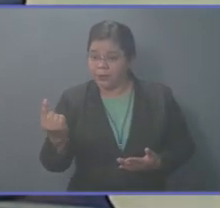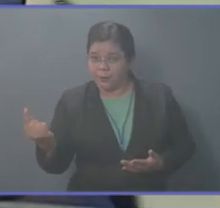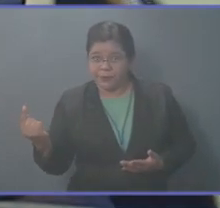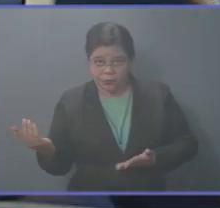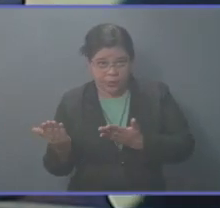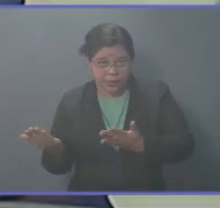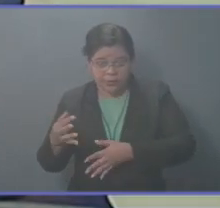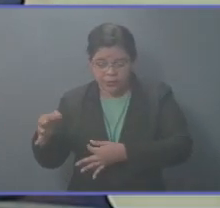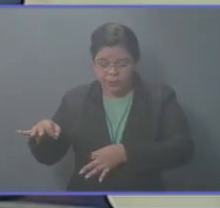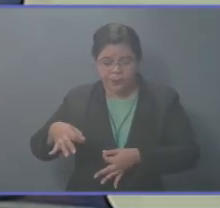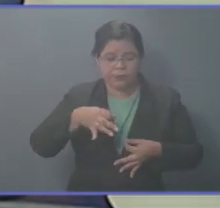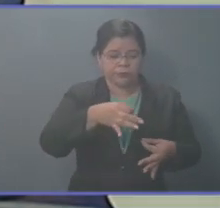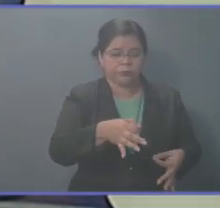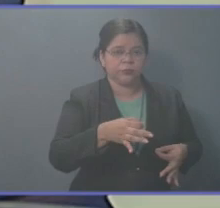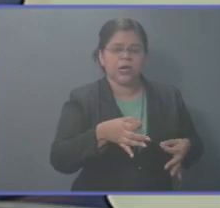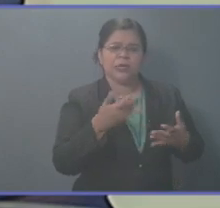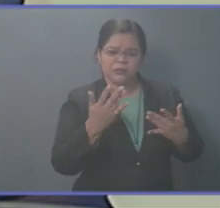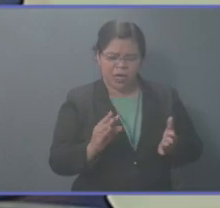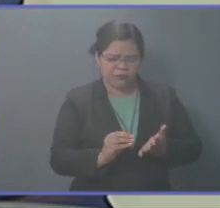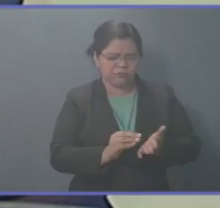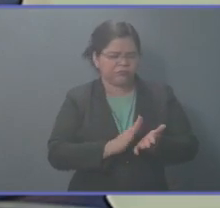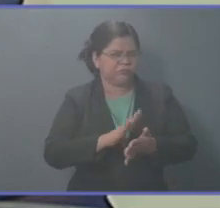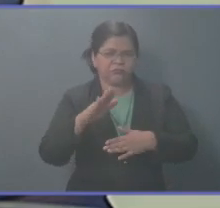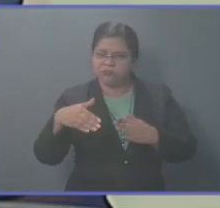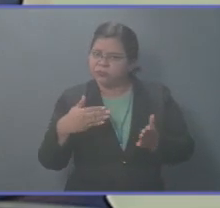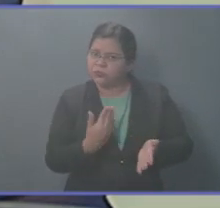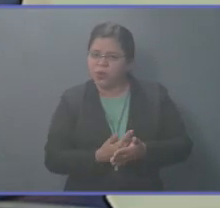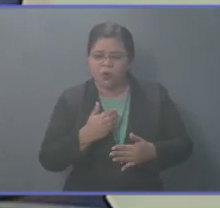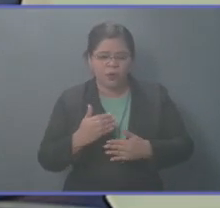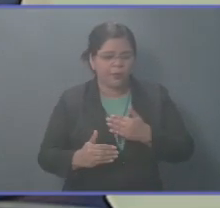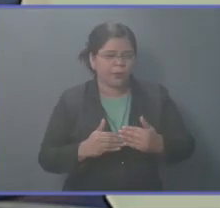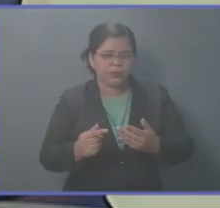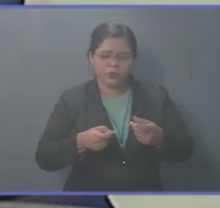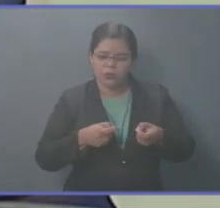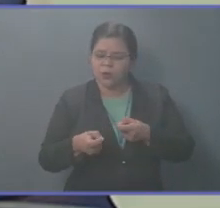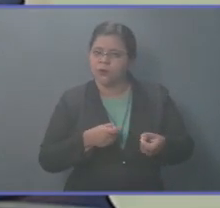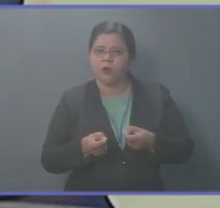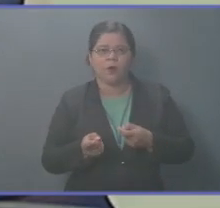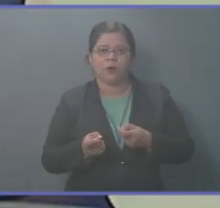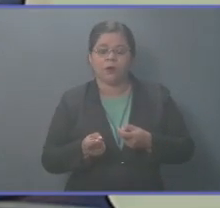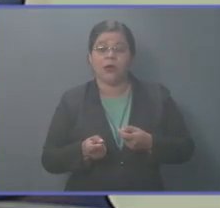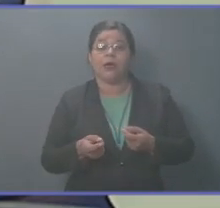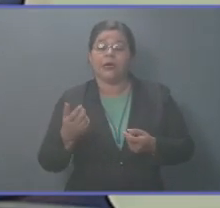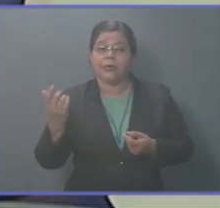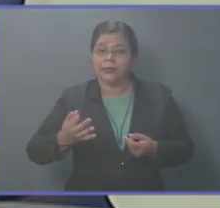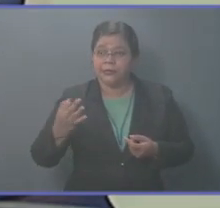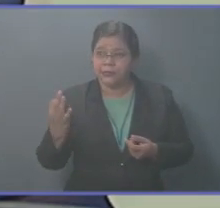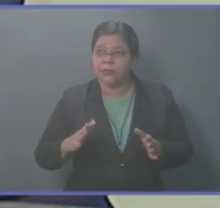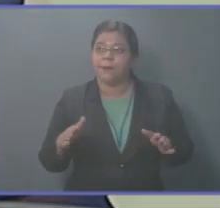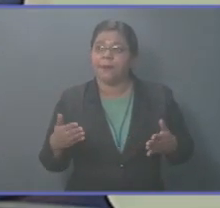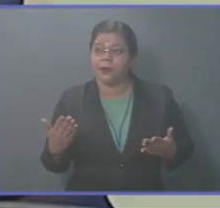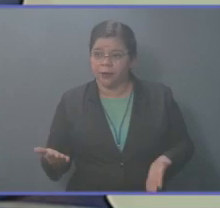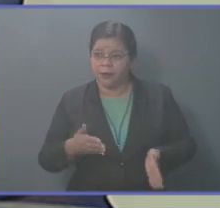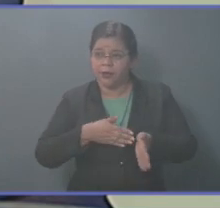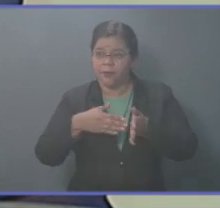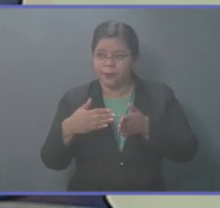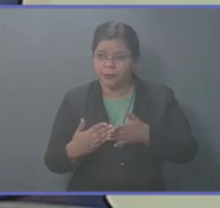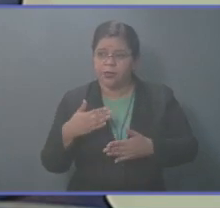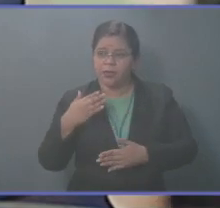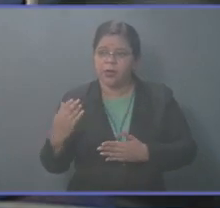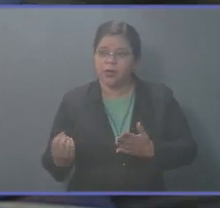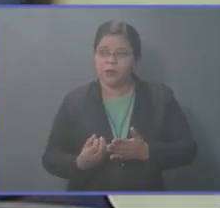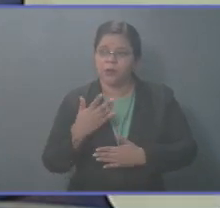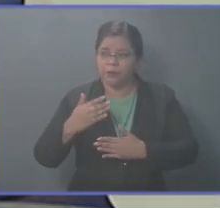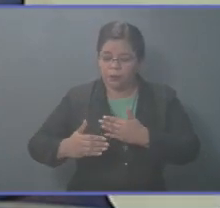demandantes han establecido todos los elementos de control constitucional que se requieren para la iniciación de este